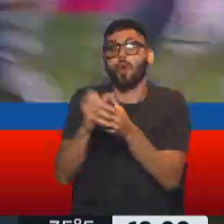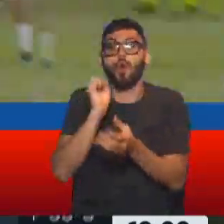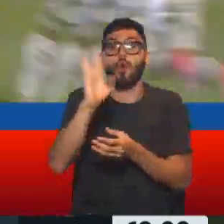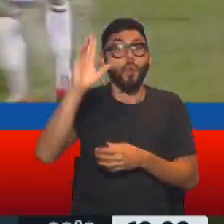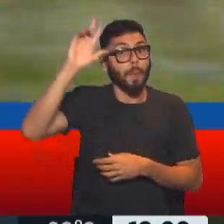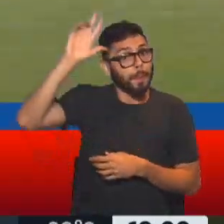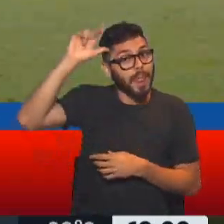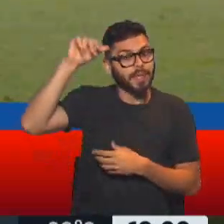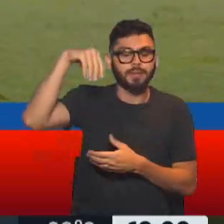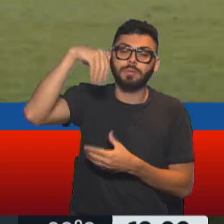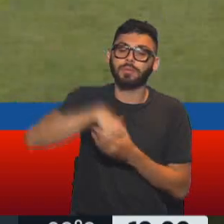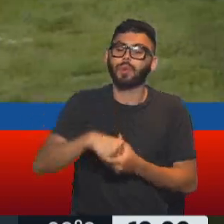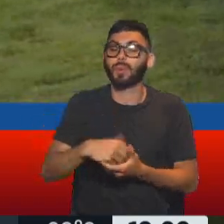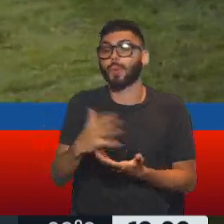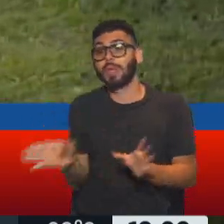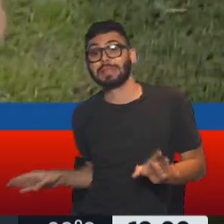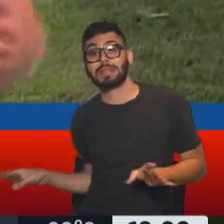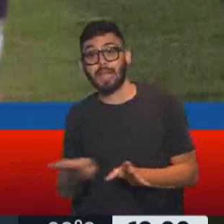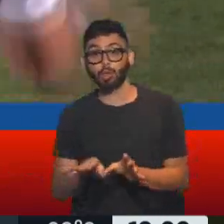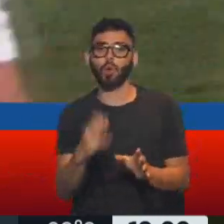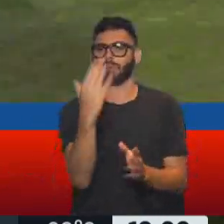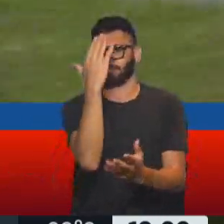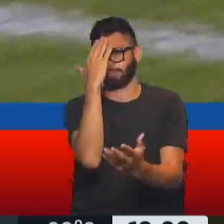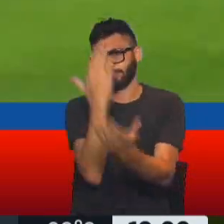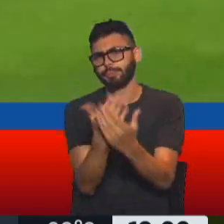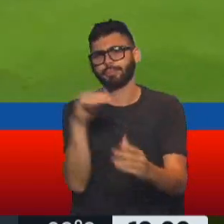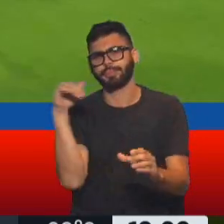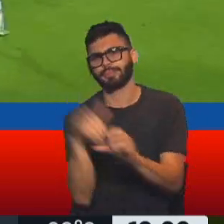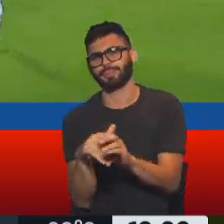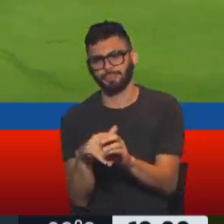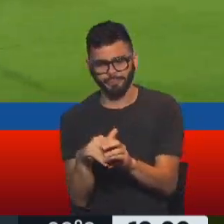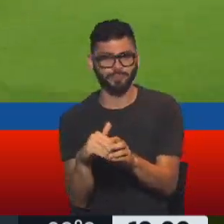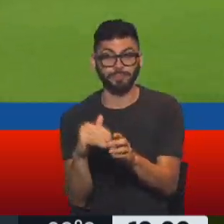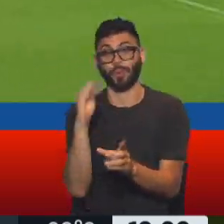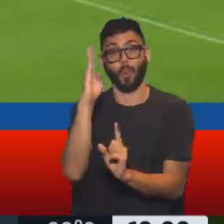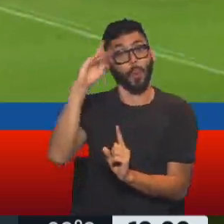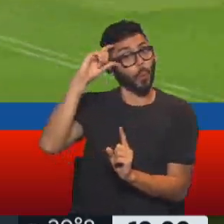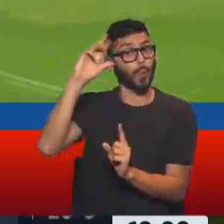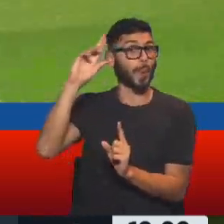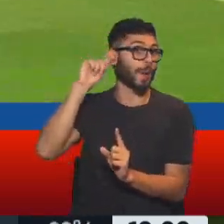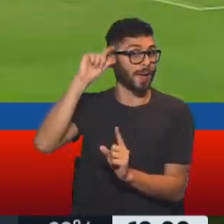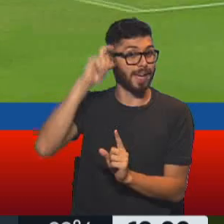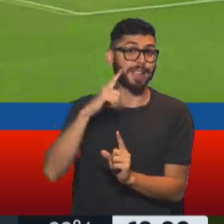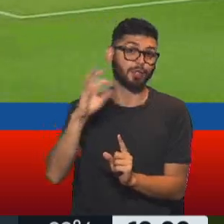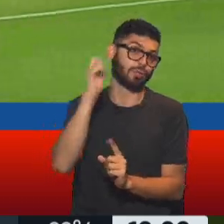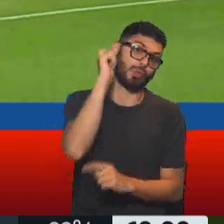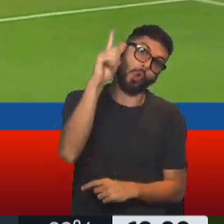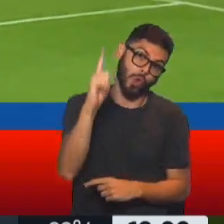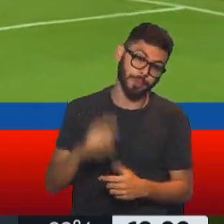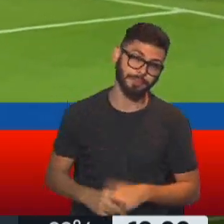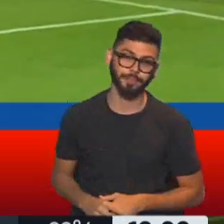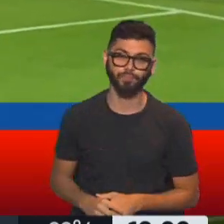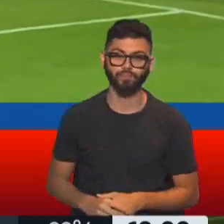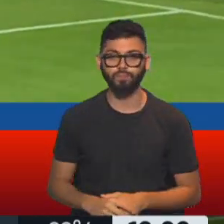Platense. Centro y la cabeza de Vergesio para anotar, ¿eh?